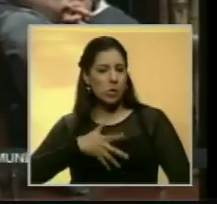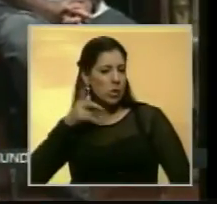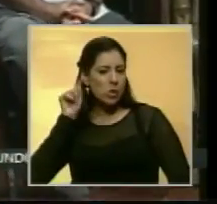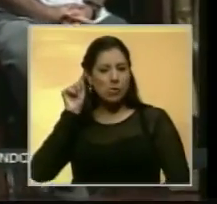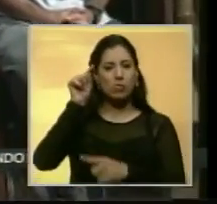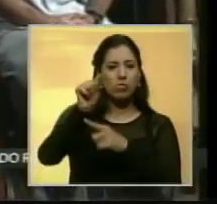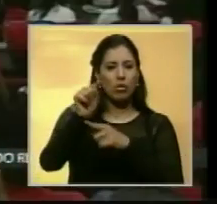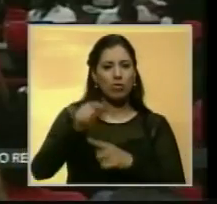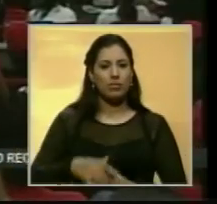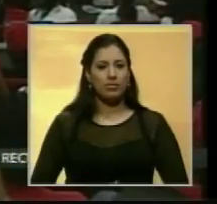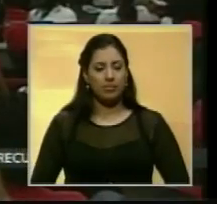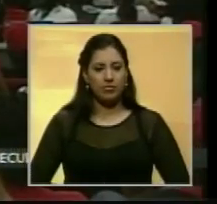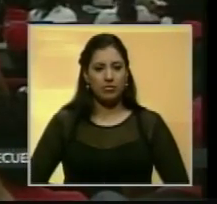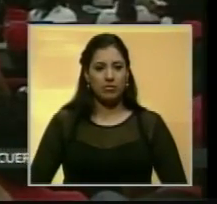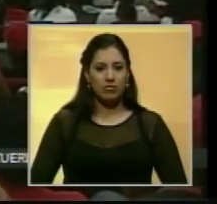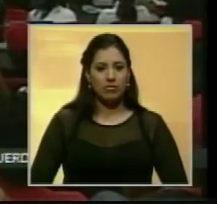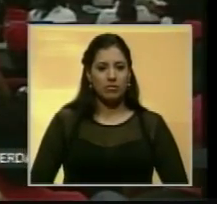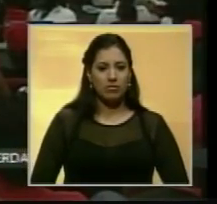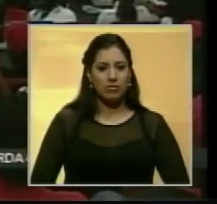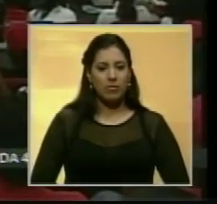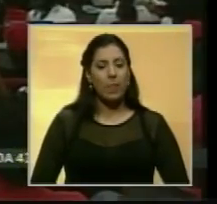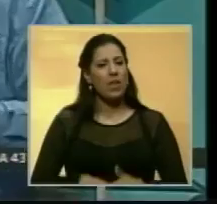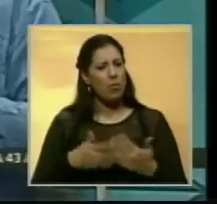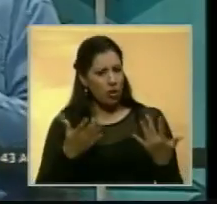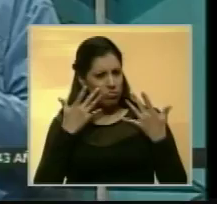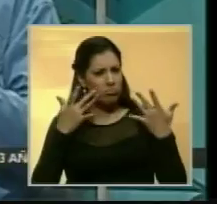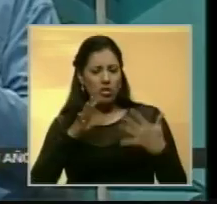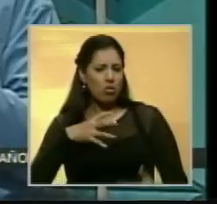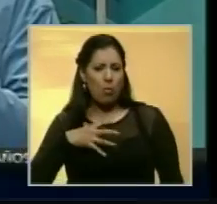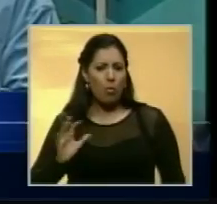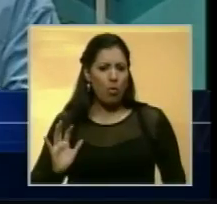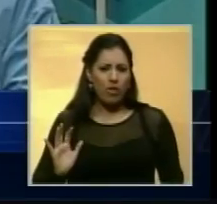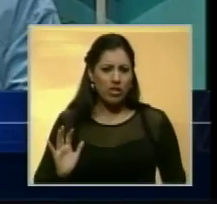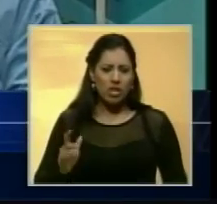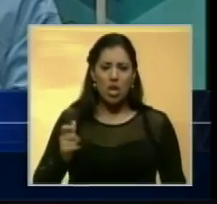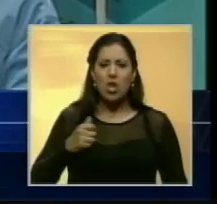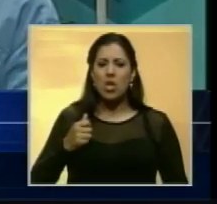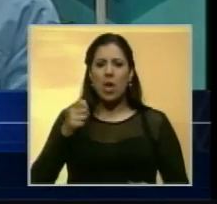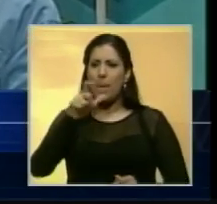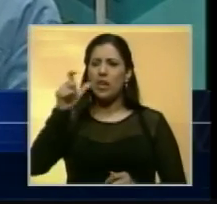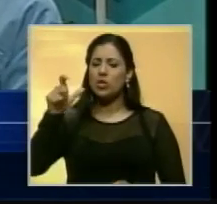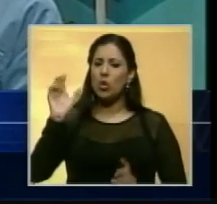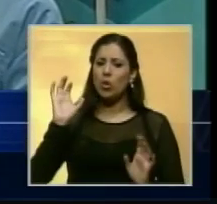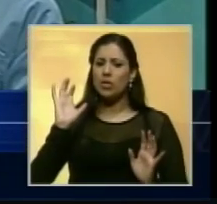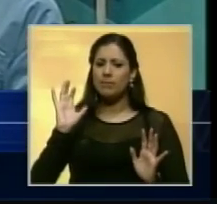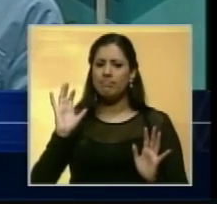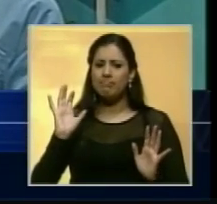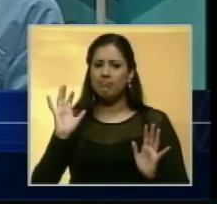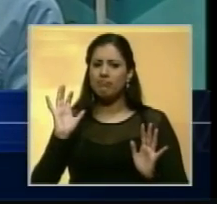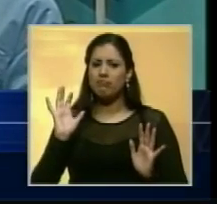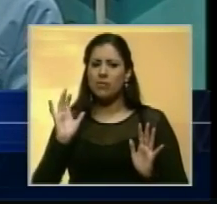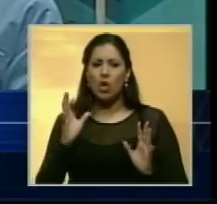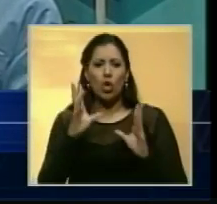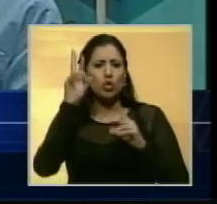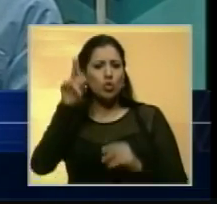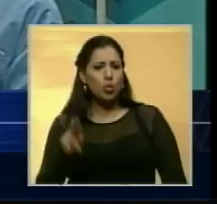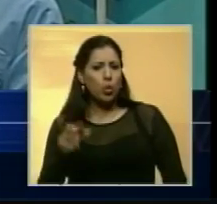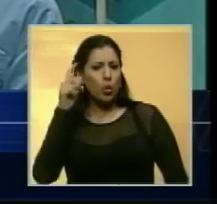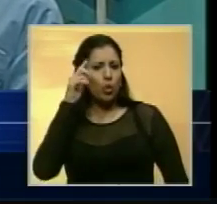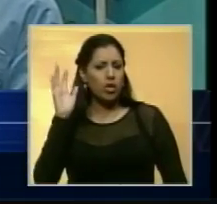envían a las funcionarias públicas. Porque fíjense, no puede ser que de manera impune esta gente todos los